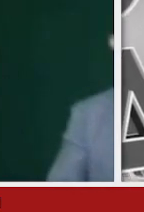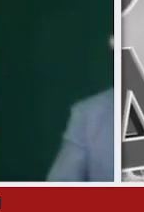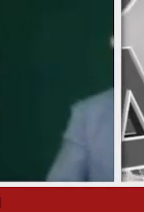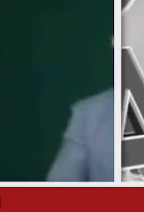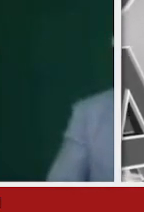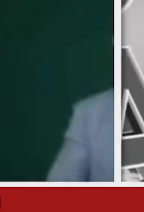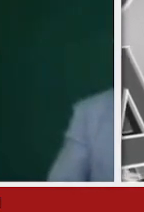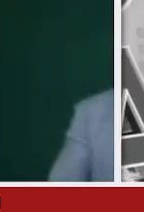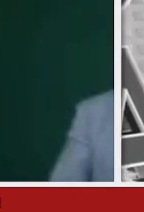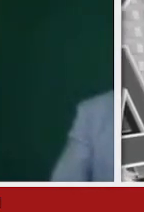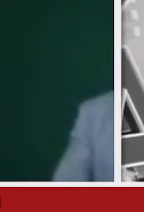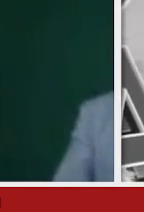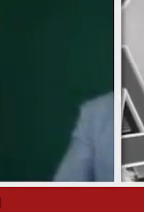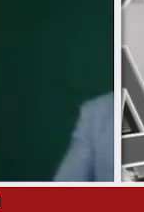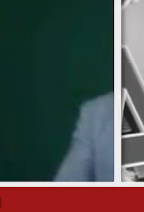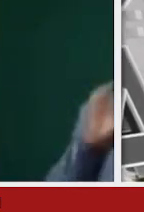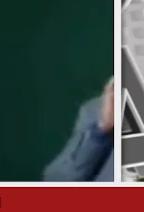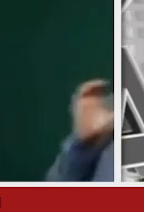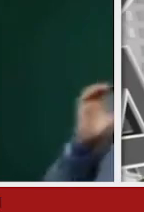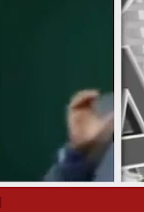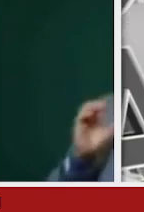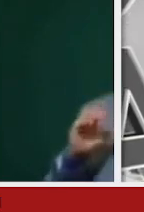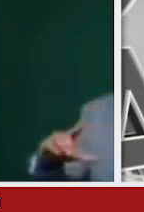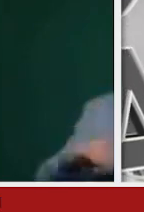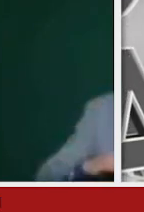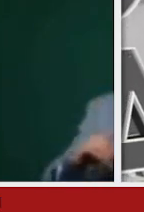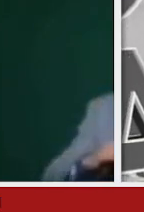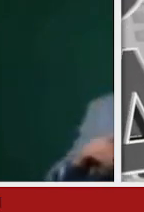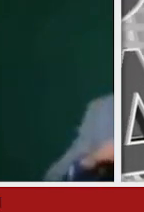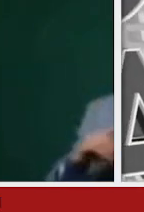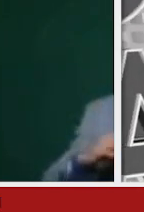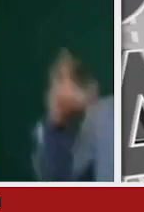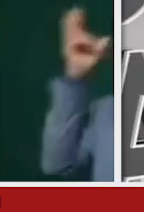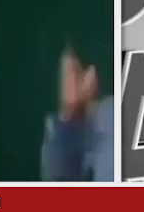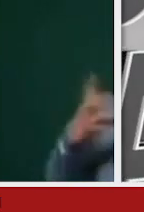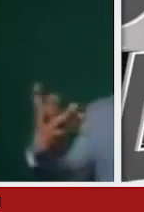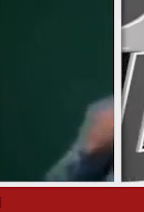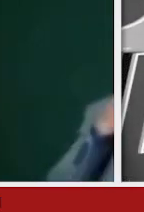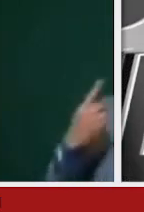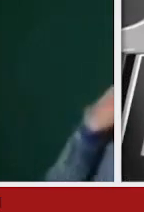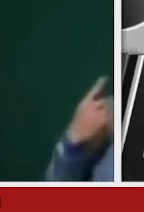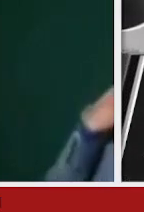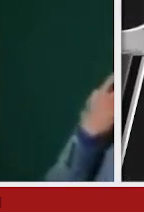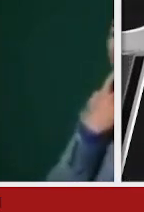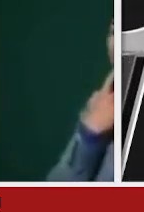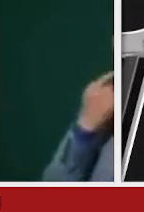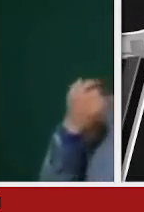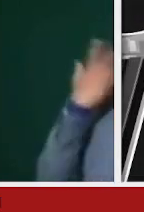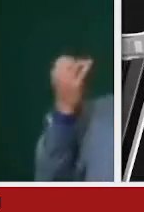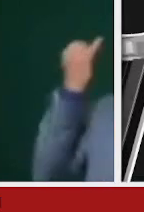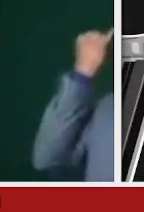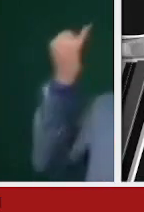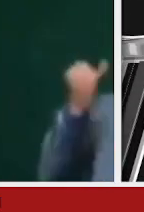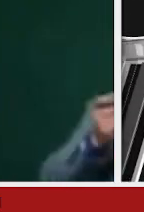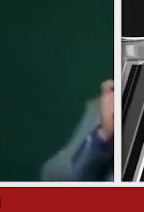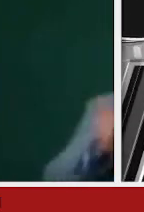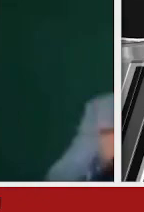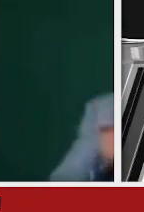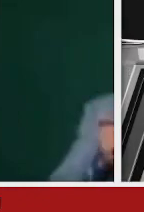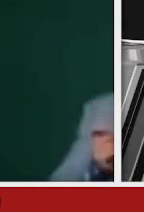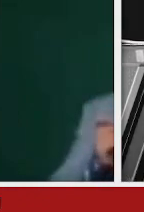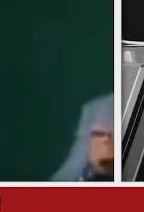estableciendo comunicación de largo porque queremos que ahí esté